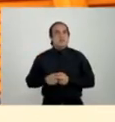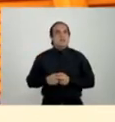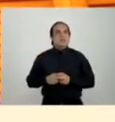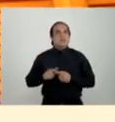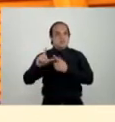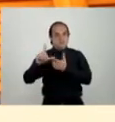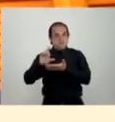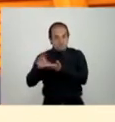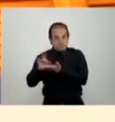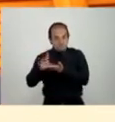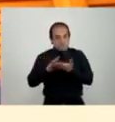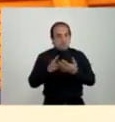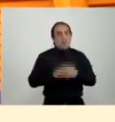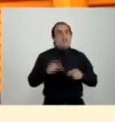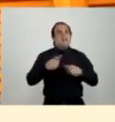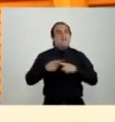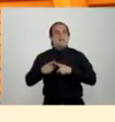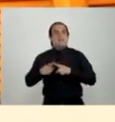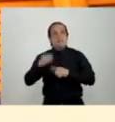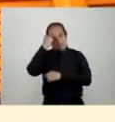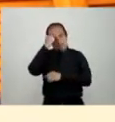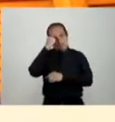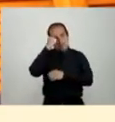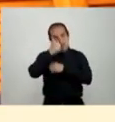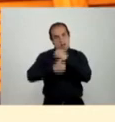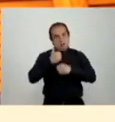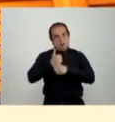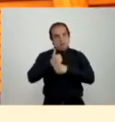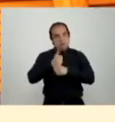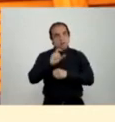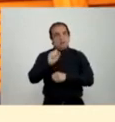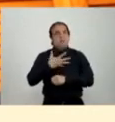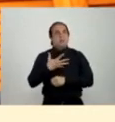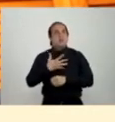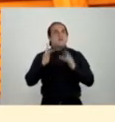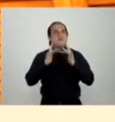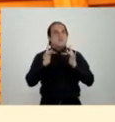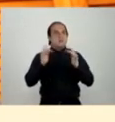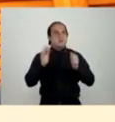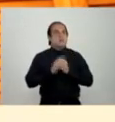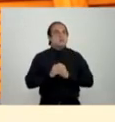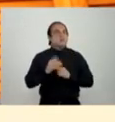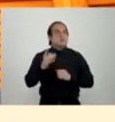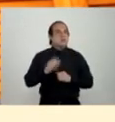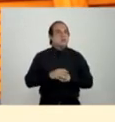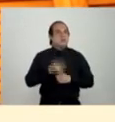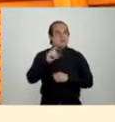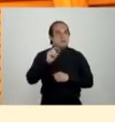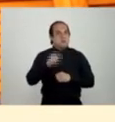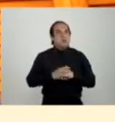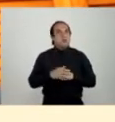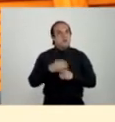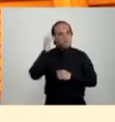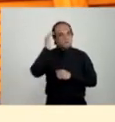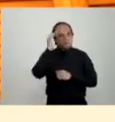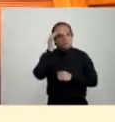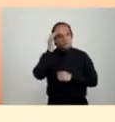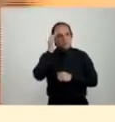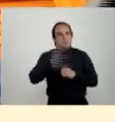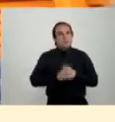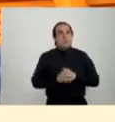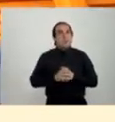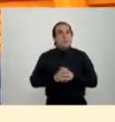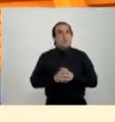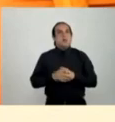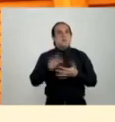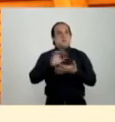sea, pero también está Patrick Deville, ¿sí? Francés. En Claro. las mismas lógicas narrativas en las que nosotros